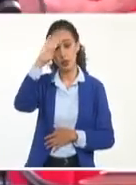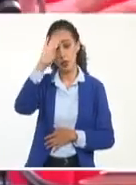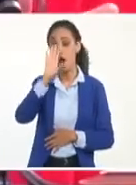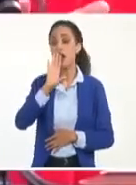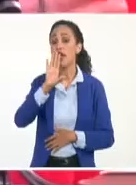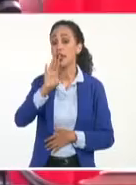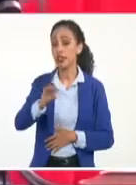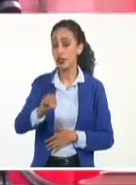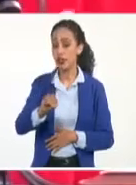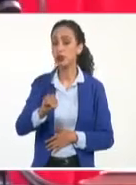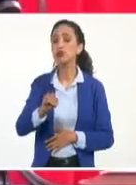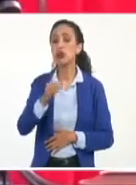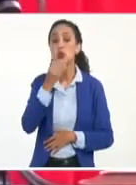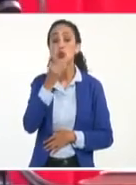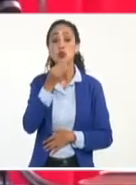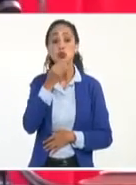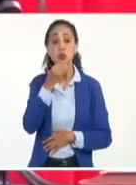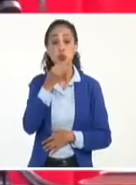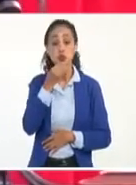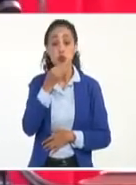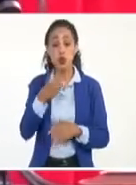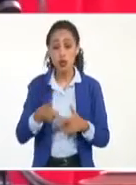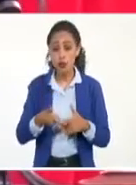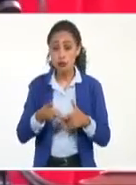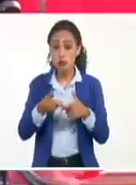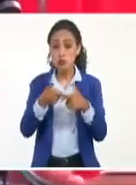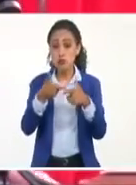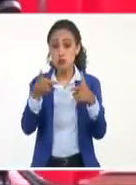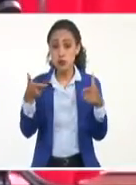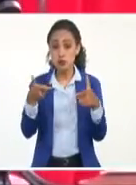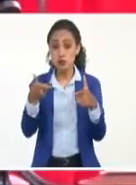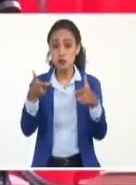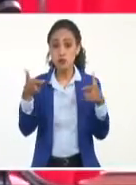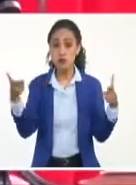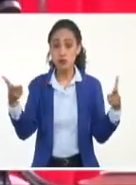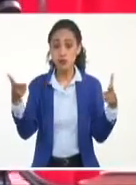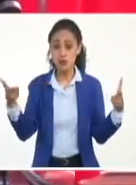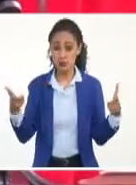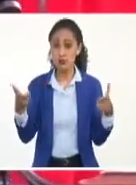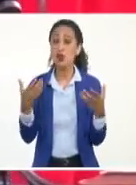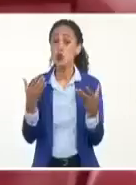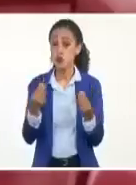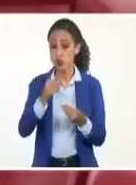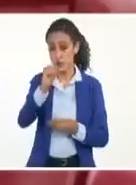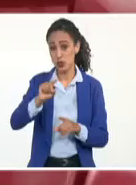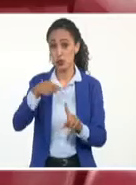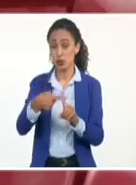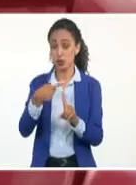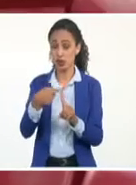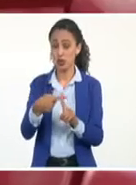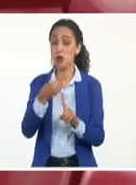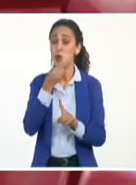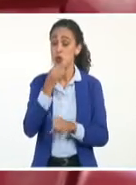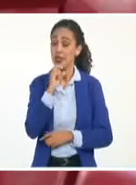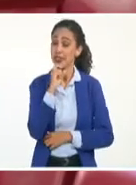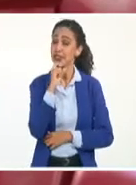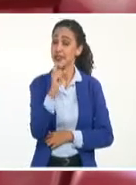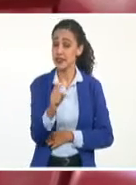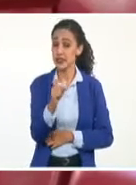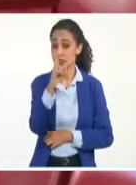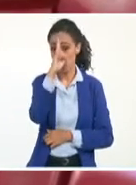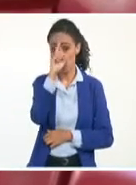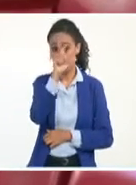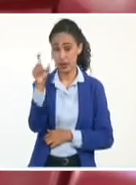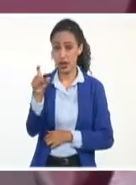la posibilidad de que el incremento sostenido de los casos tense al máximo las capacidades del sistema de salud. Que esto no ocurra,